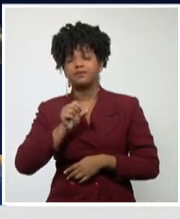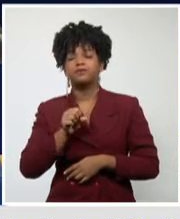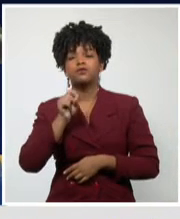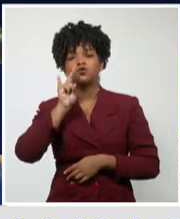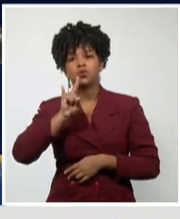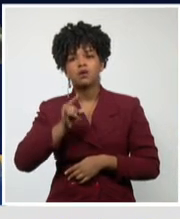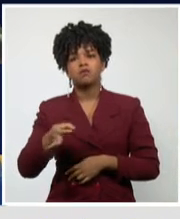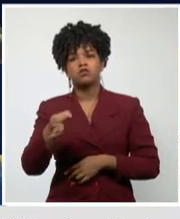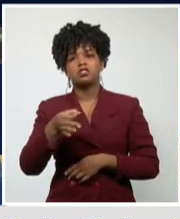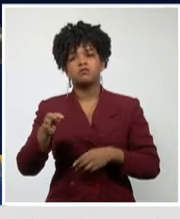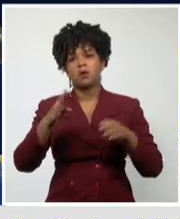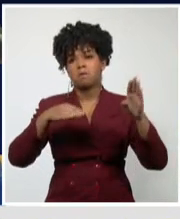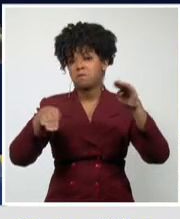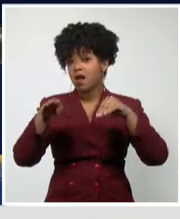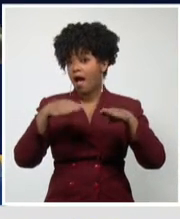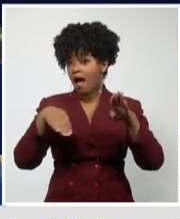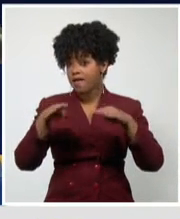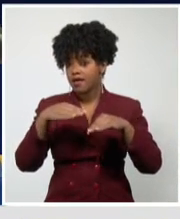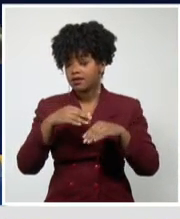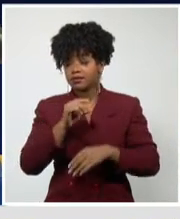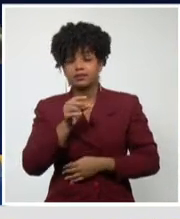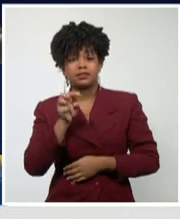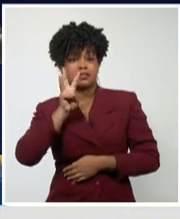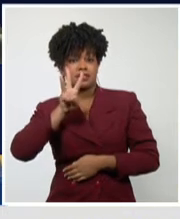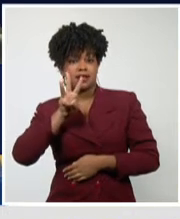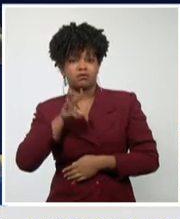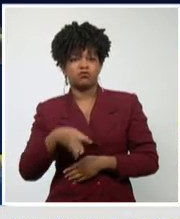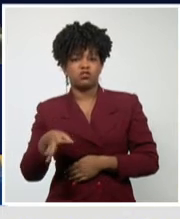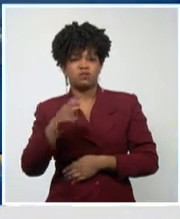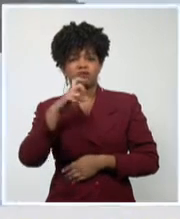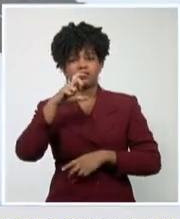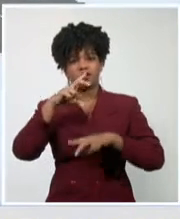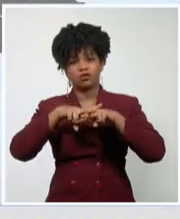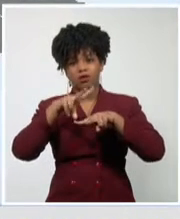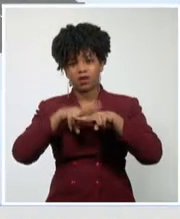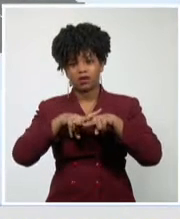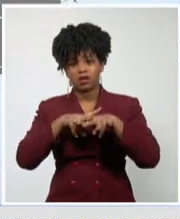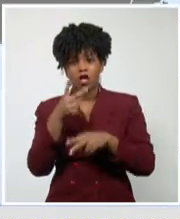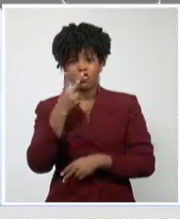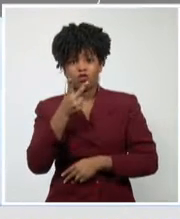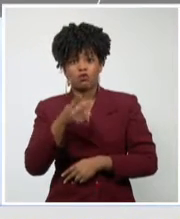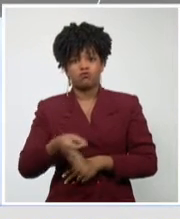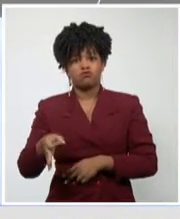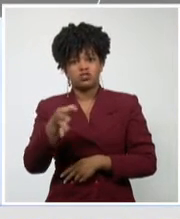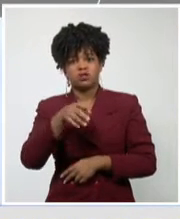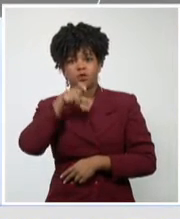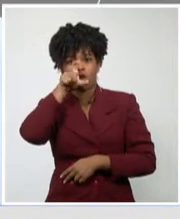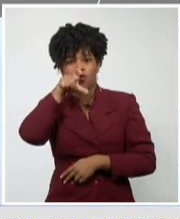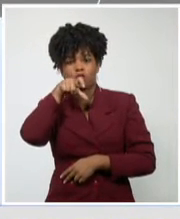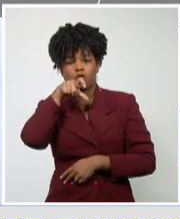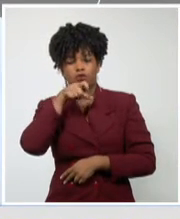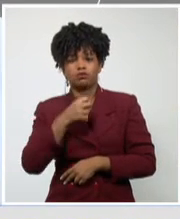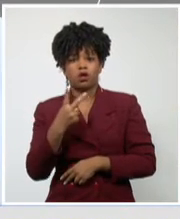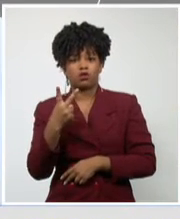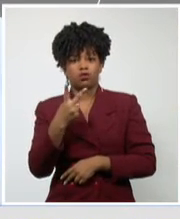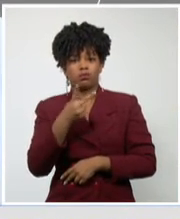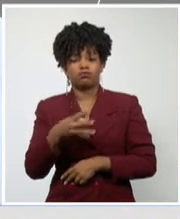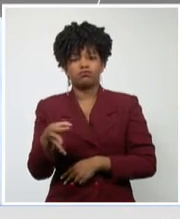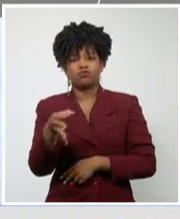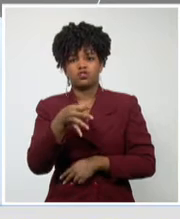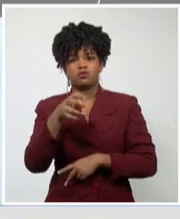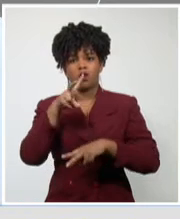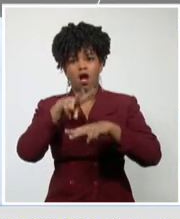Playa, 3 al municipio Centro Habana, 2 al municipio Cotorro y 2 al municipio Habana